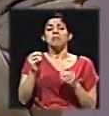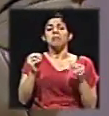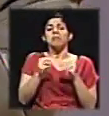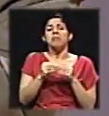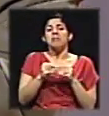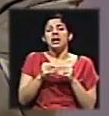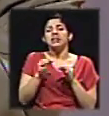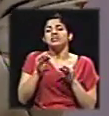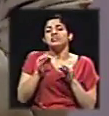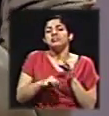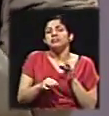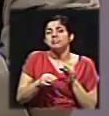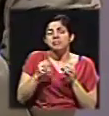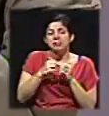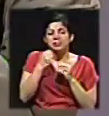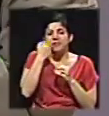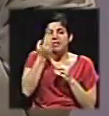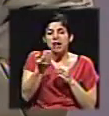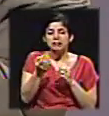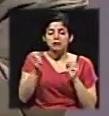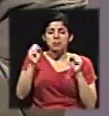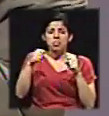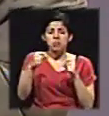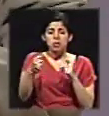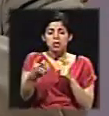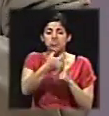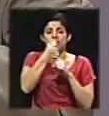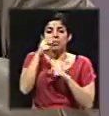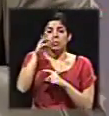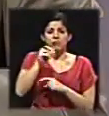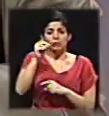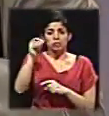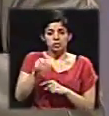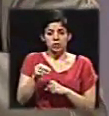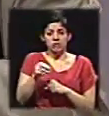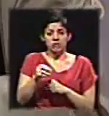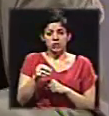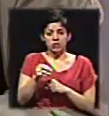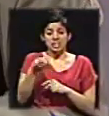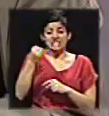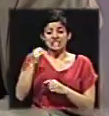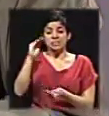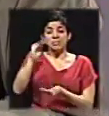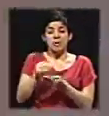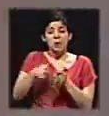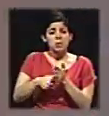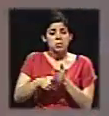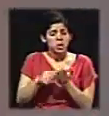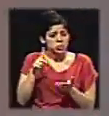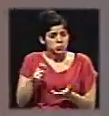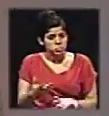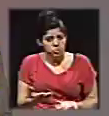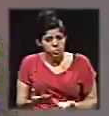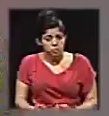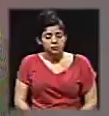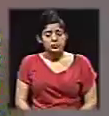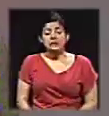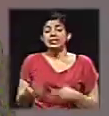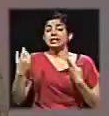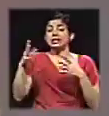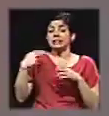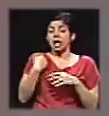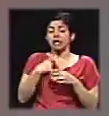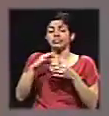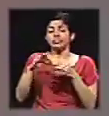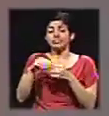más sencillo alcanzar ese 40% con una menor votación? Bueno, hemos mencionado ya el hecho